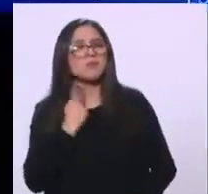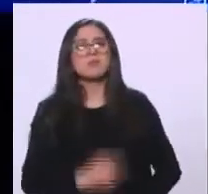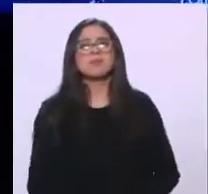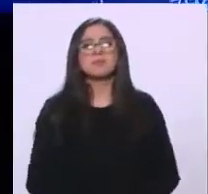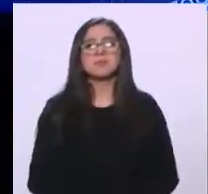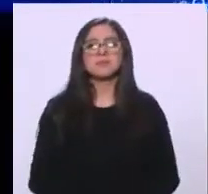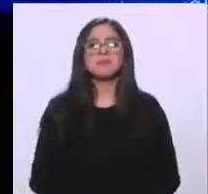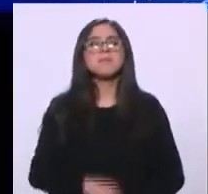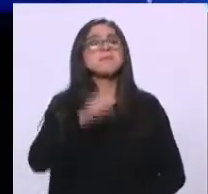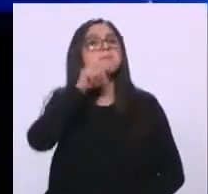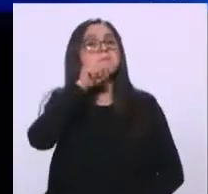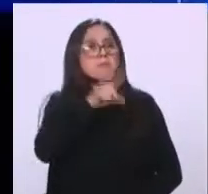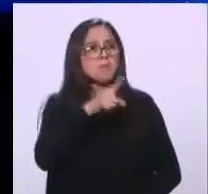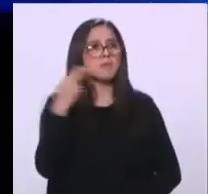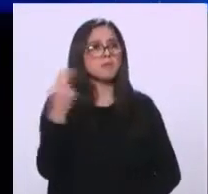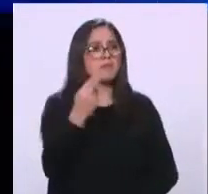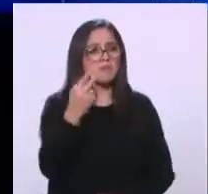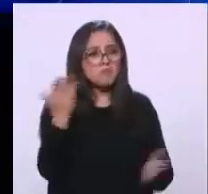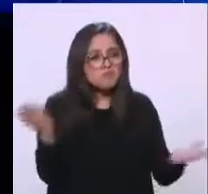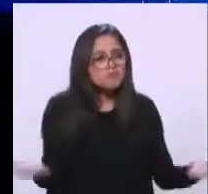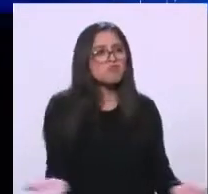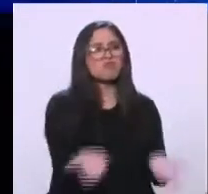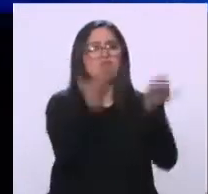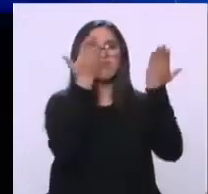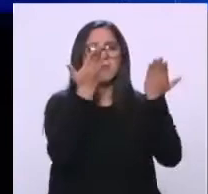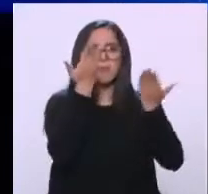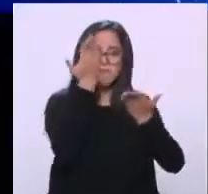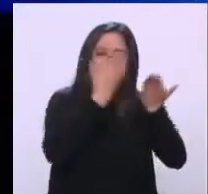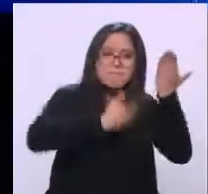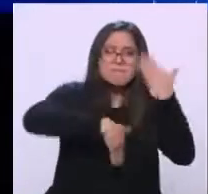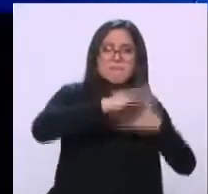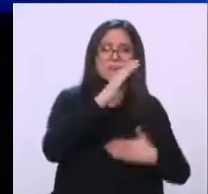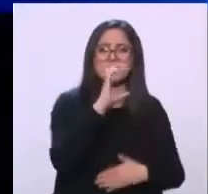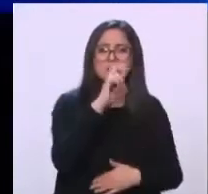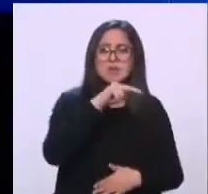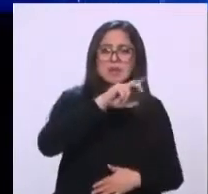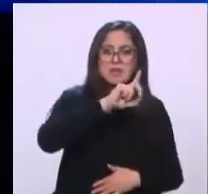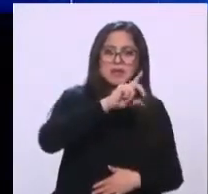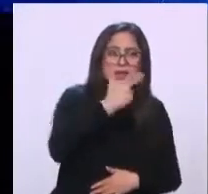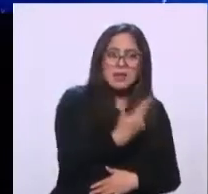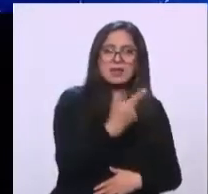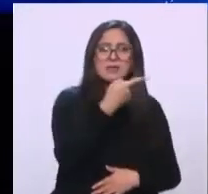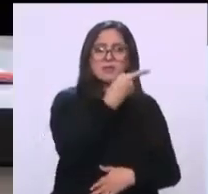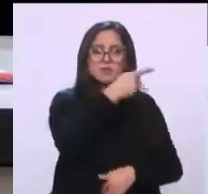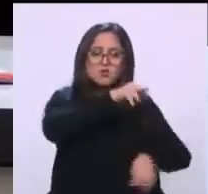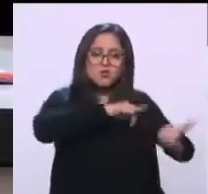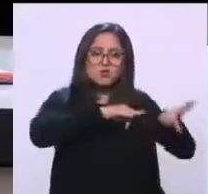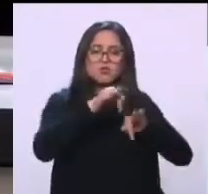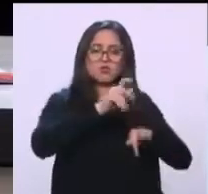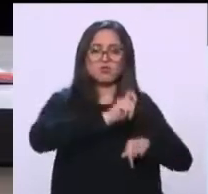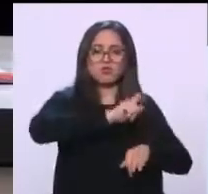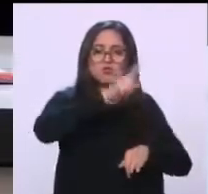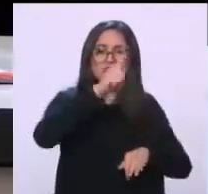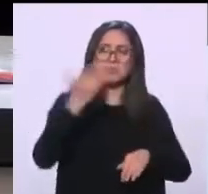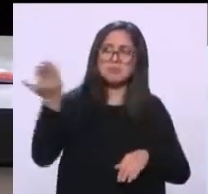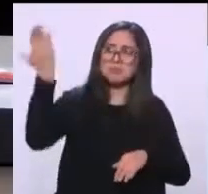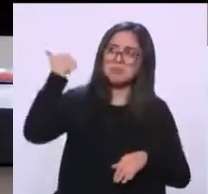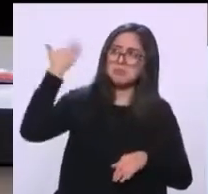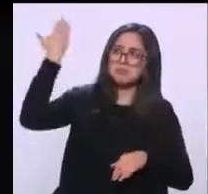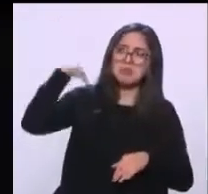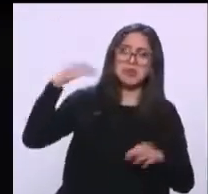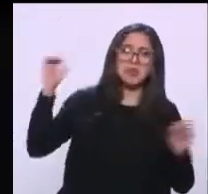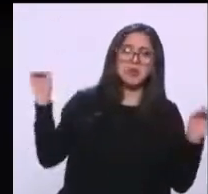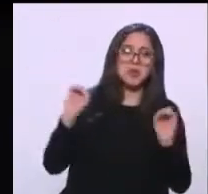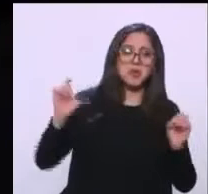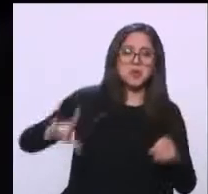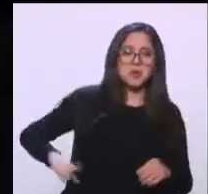a la CNDH y darle, digamos, un papel que no tuvo en el régimen anterior, ¿no? Ni en el anterior ni en el anterior. Pues con